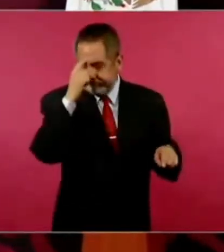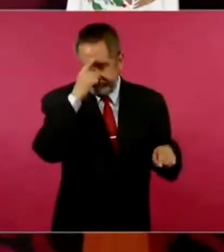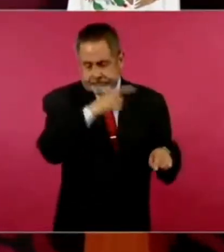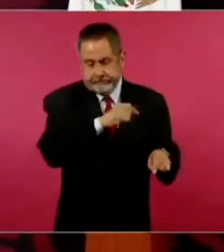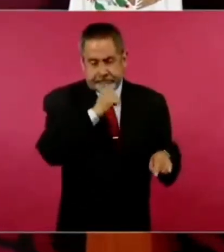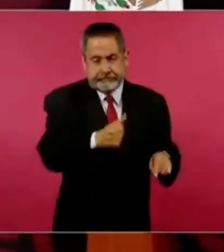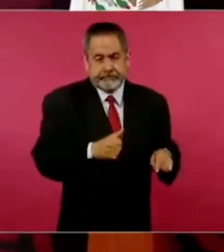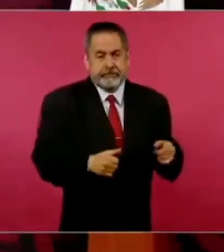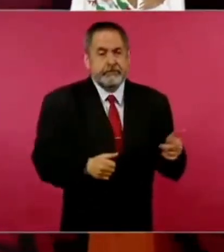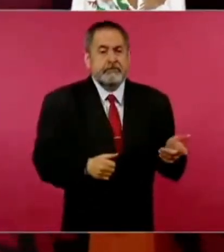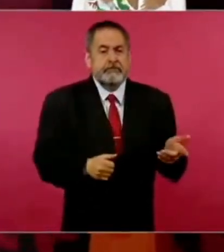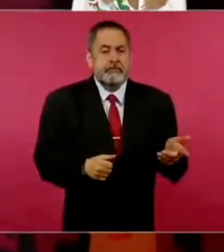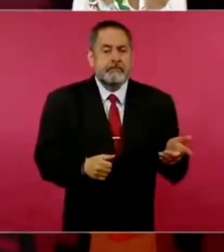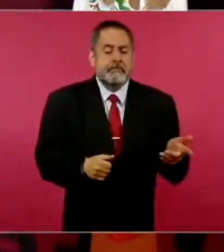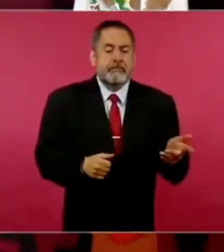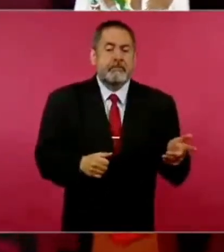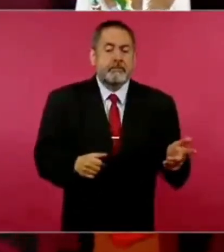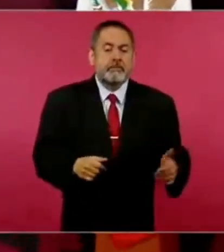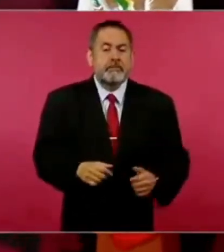y diría